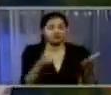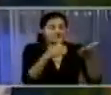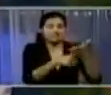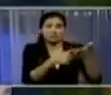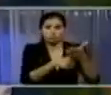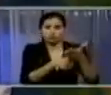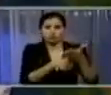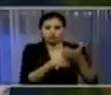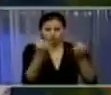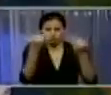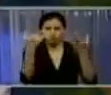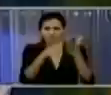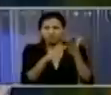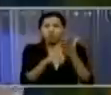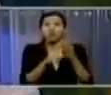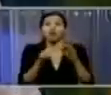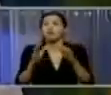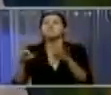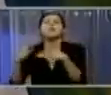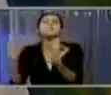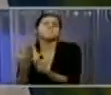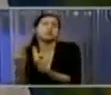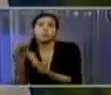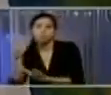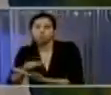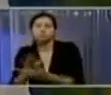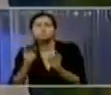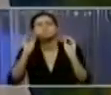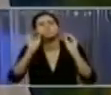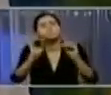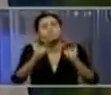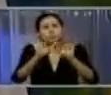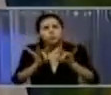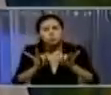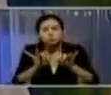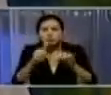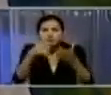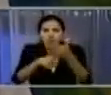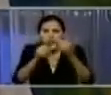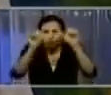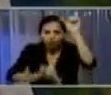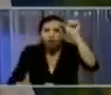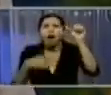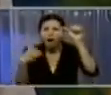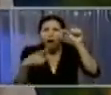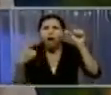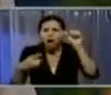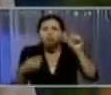mi familiar muerto y aparecía, quiero, tu mamá apareció.